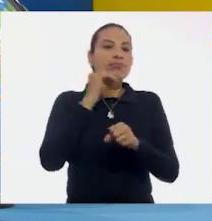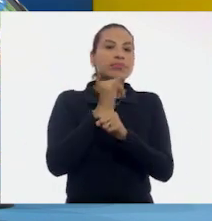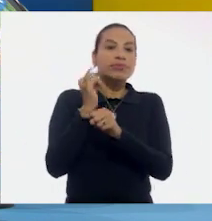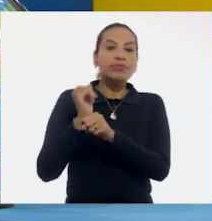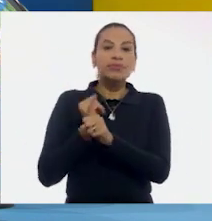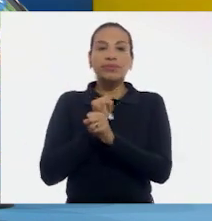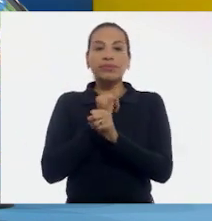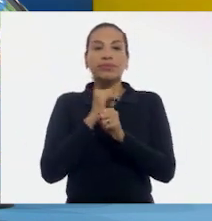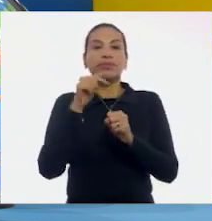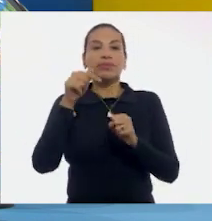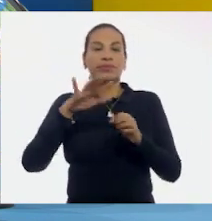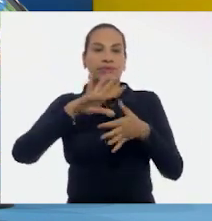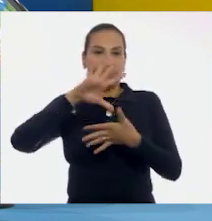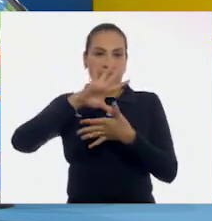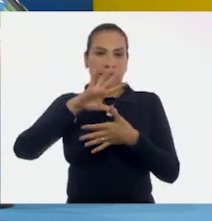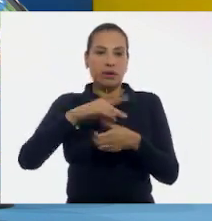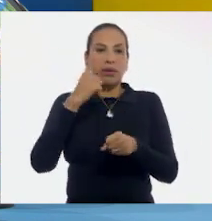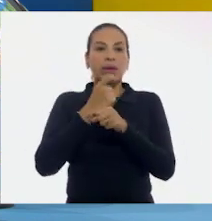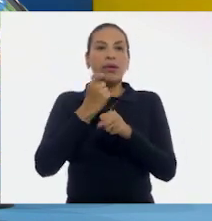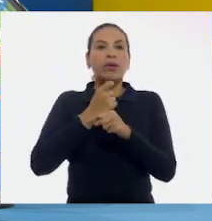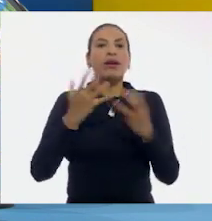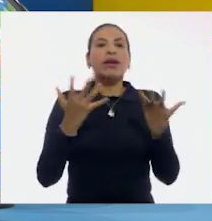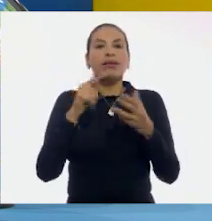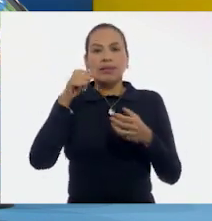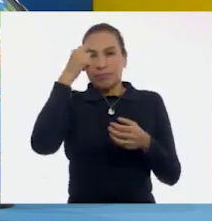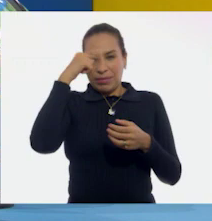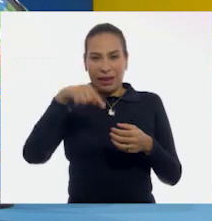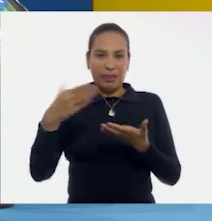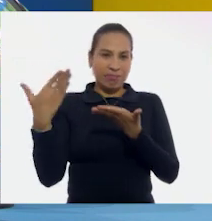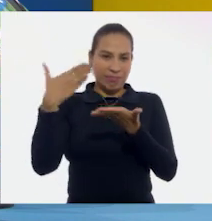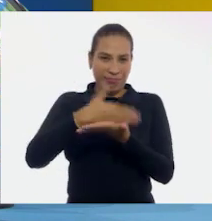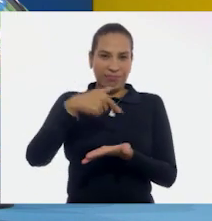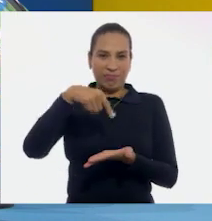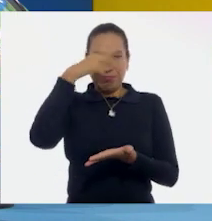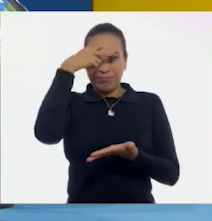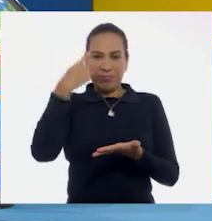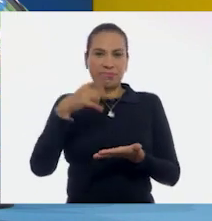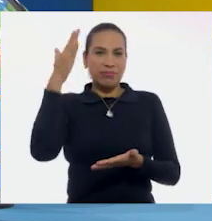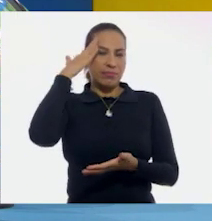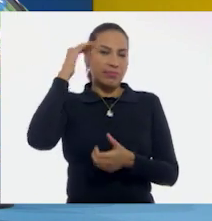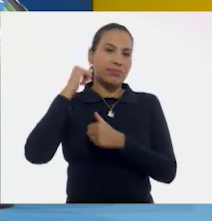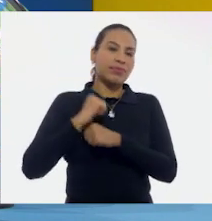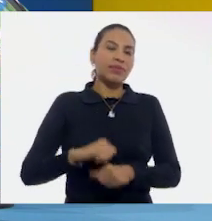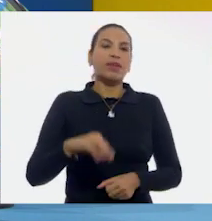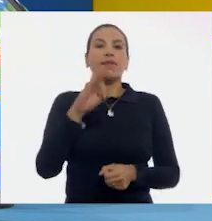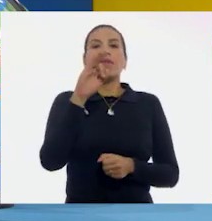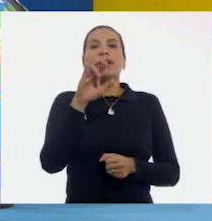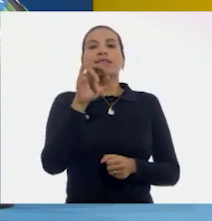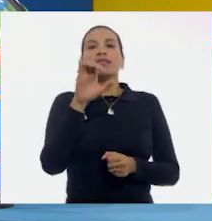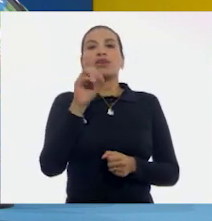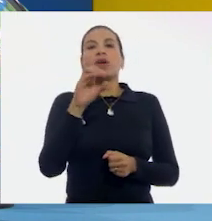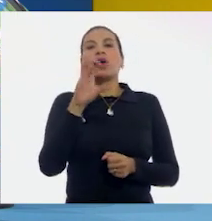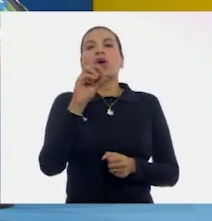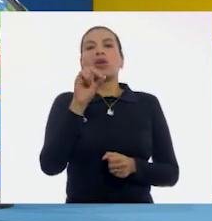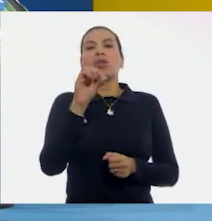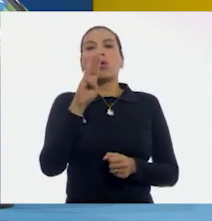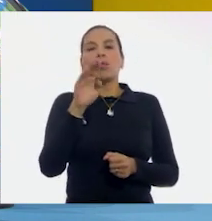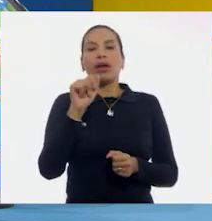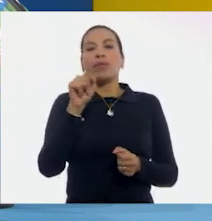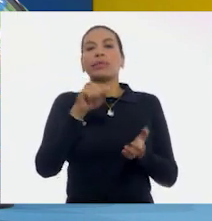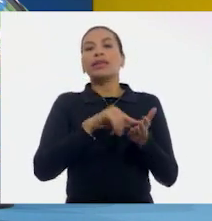el continente. Las primeras expediciones a nuestro territorio estuvieron lideradas por Francisco Hernández de Córdoba